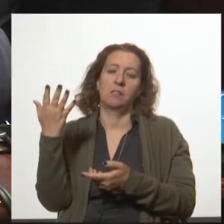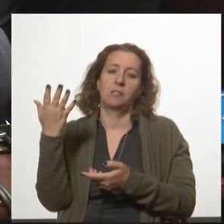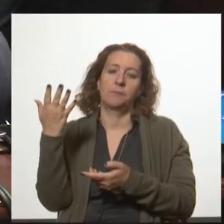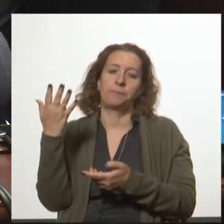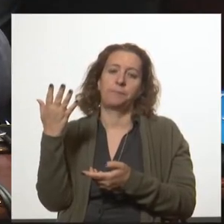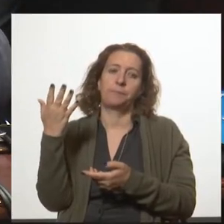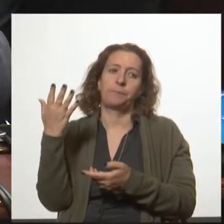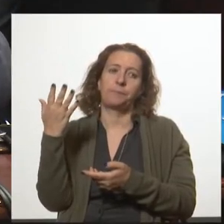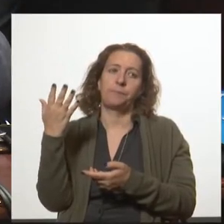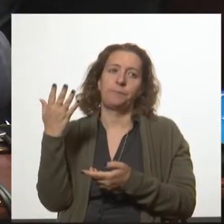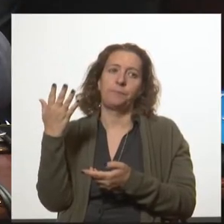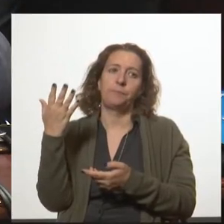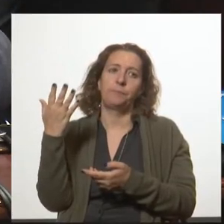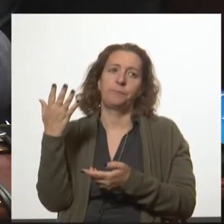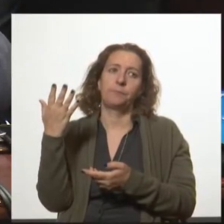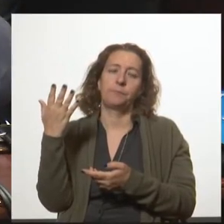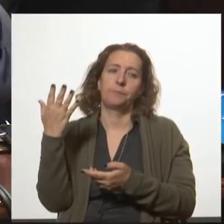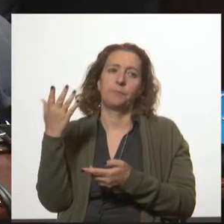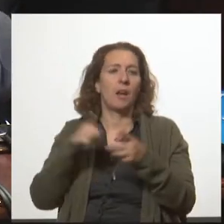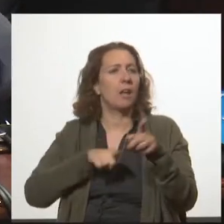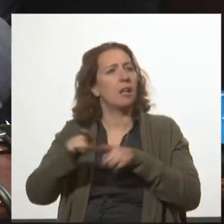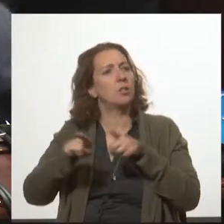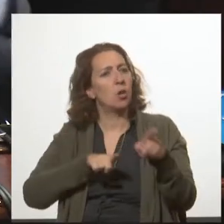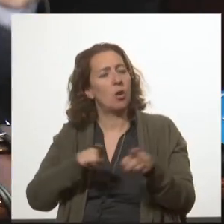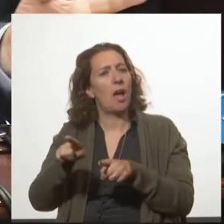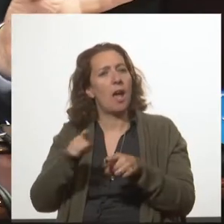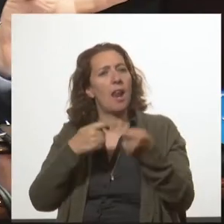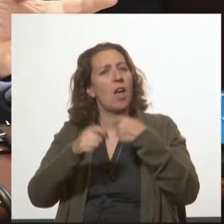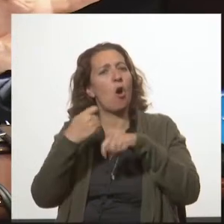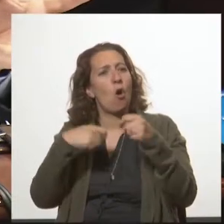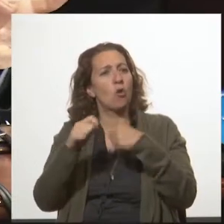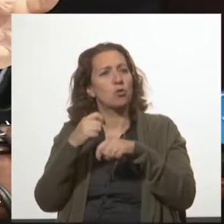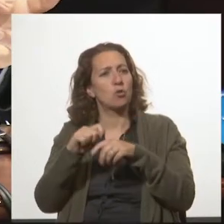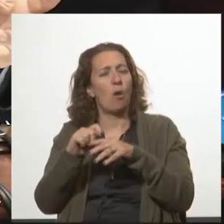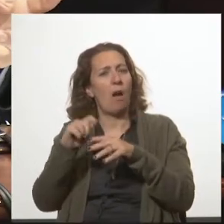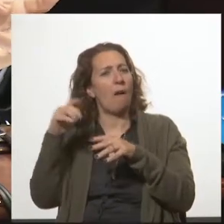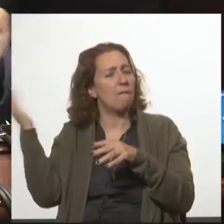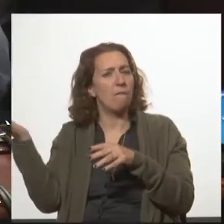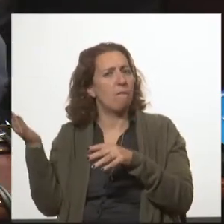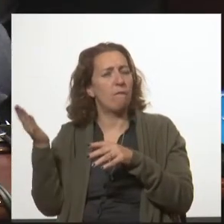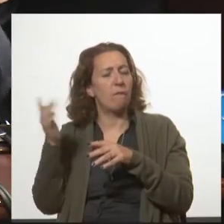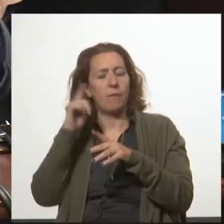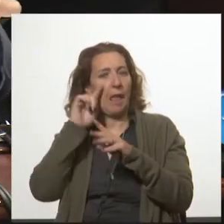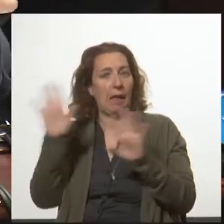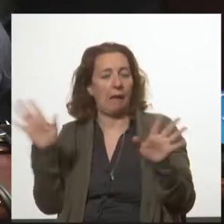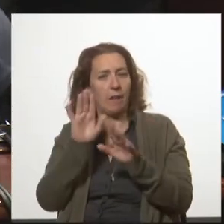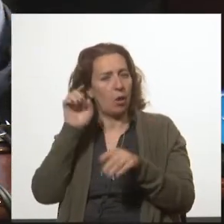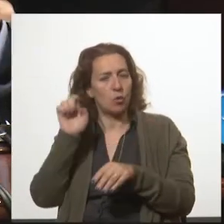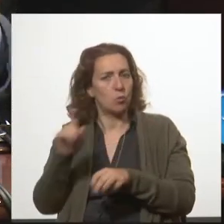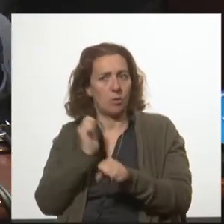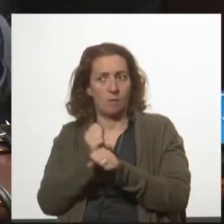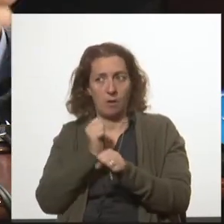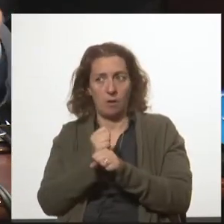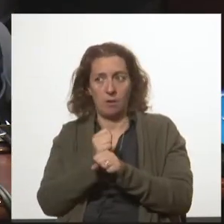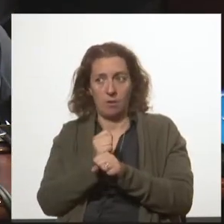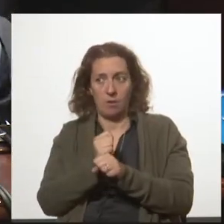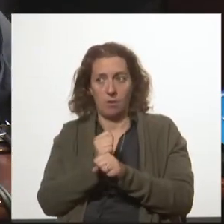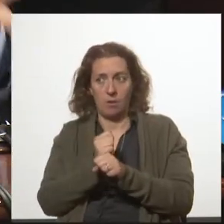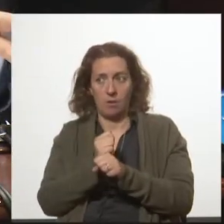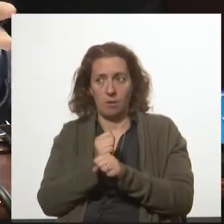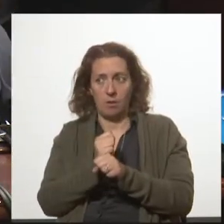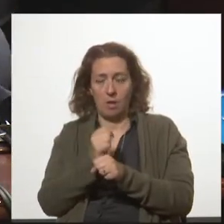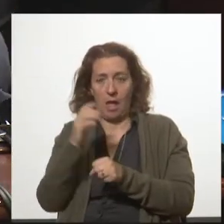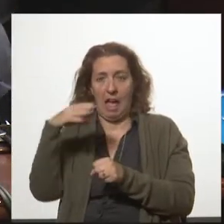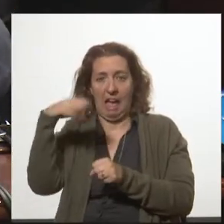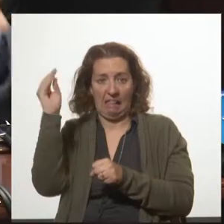gestionar un negocio que está fuera de su giro porque obviamente no tiene que tercerizar porque ante él